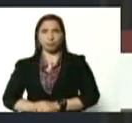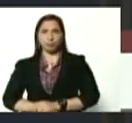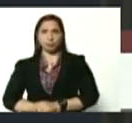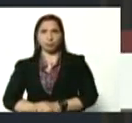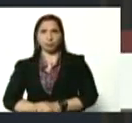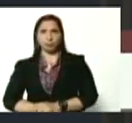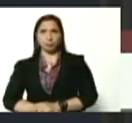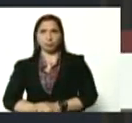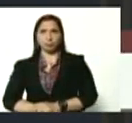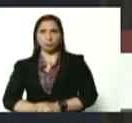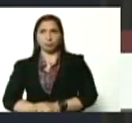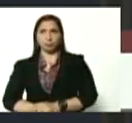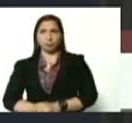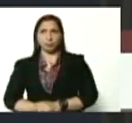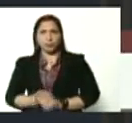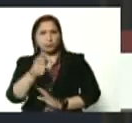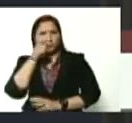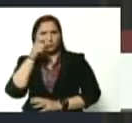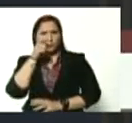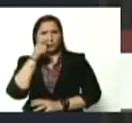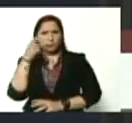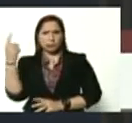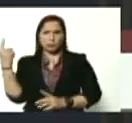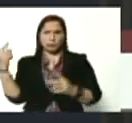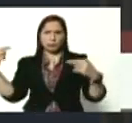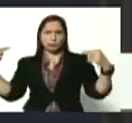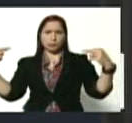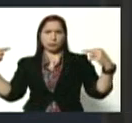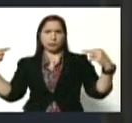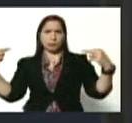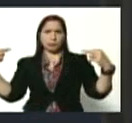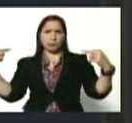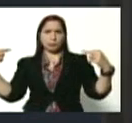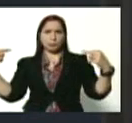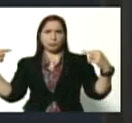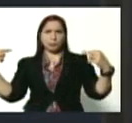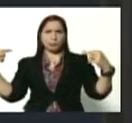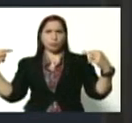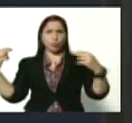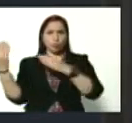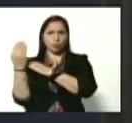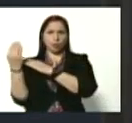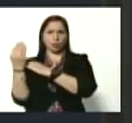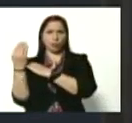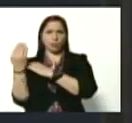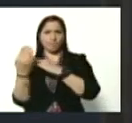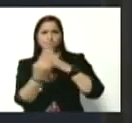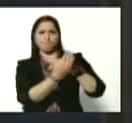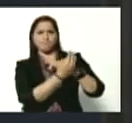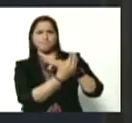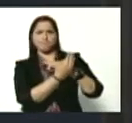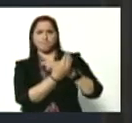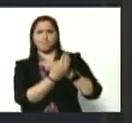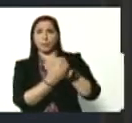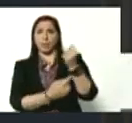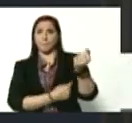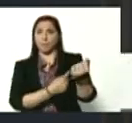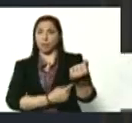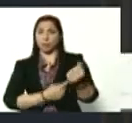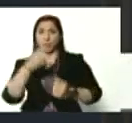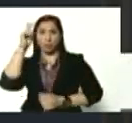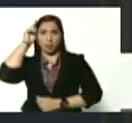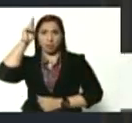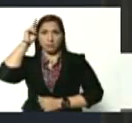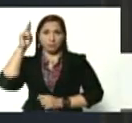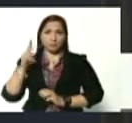no me querían hacer daño eran estaban allí al lado vigilante eran mis hermanos indígenas